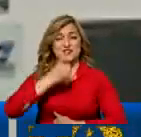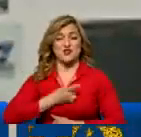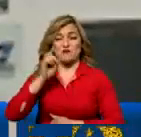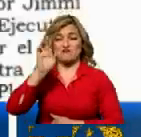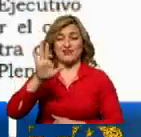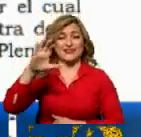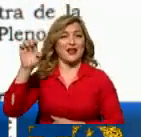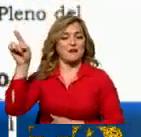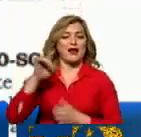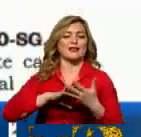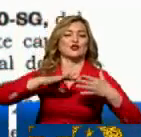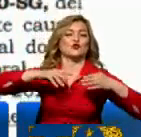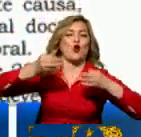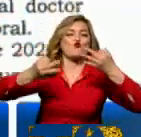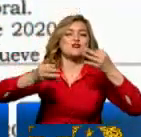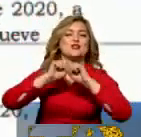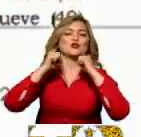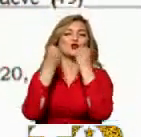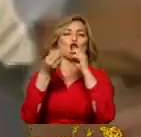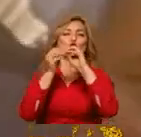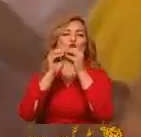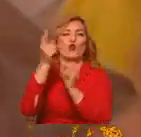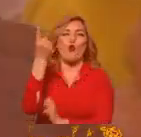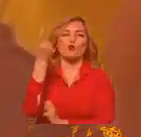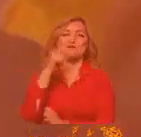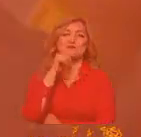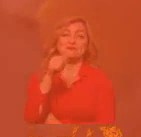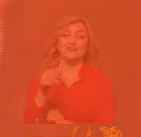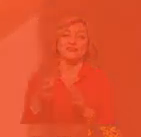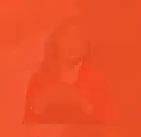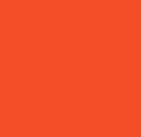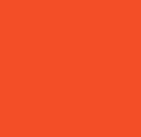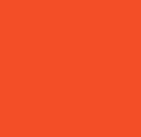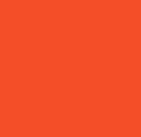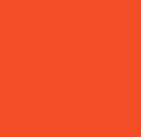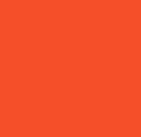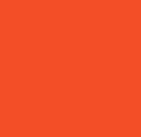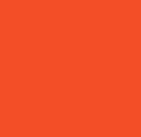del Tribunal Contencioso Electoral sobre justicia social. En Quito, María Gracia Acosta.